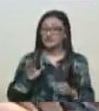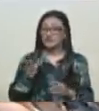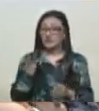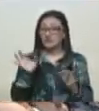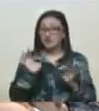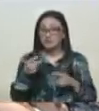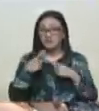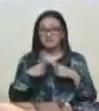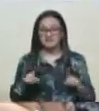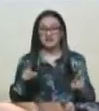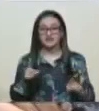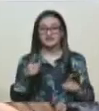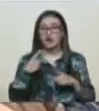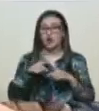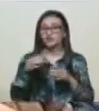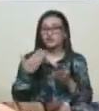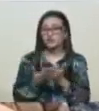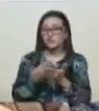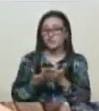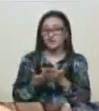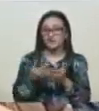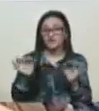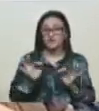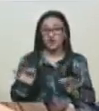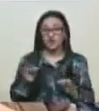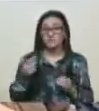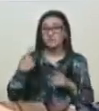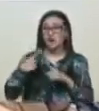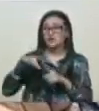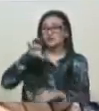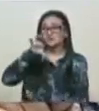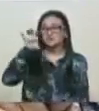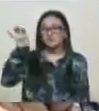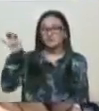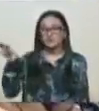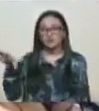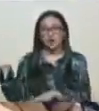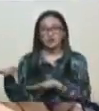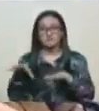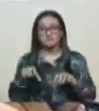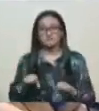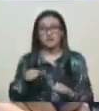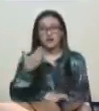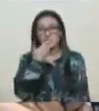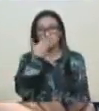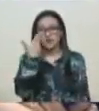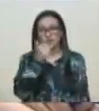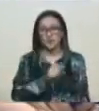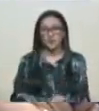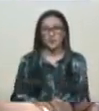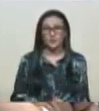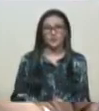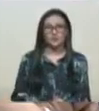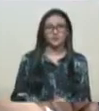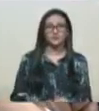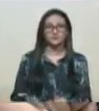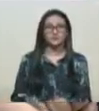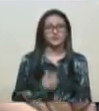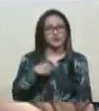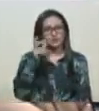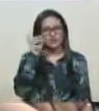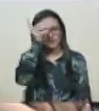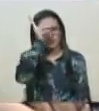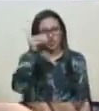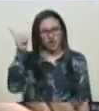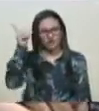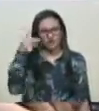modelo distinto a los modelos propuestos desde los grandes centros del imperio. Por ejemplo, nosotros escuchamos al presidente Trump decir que el